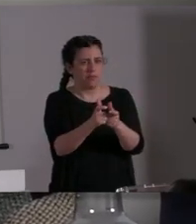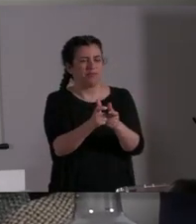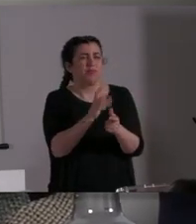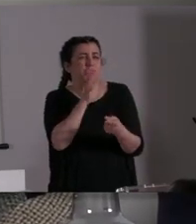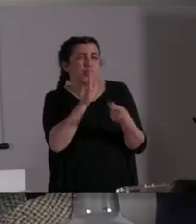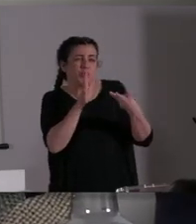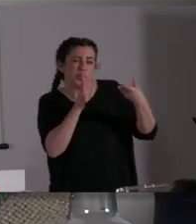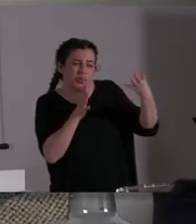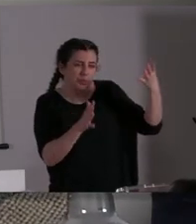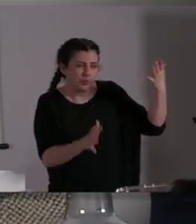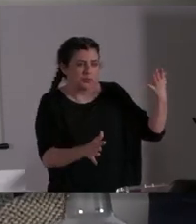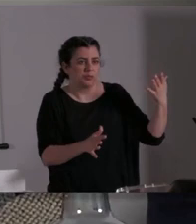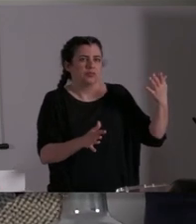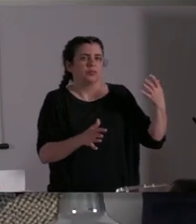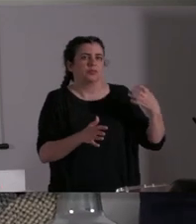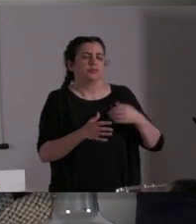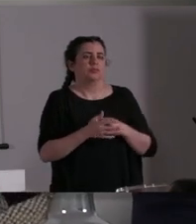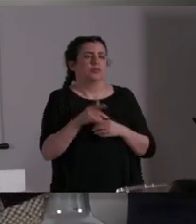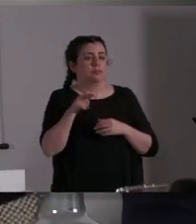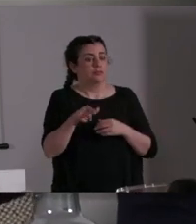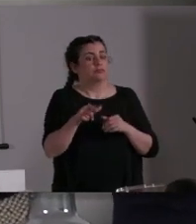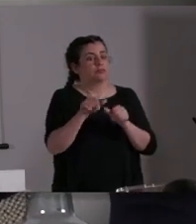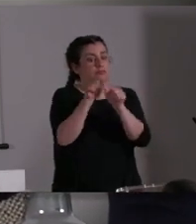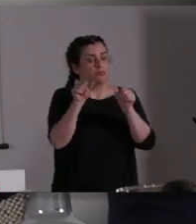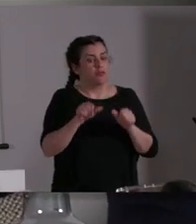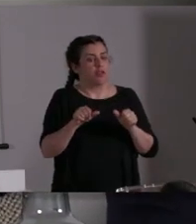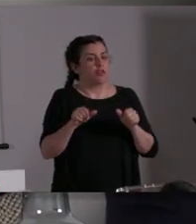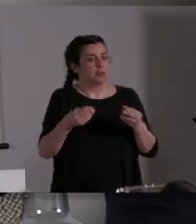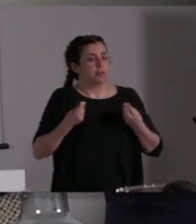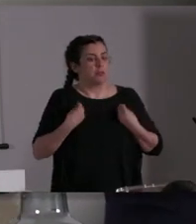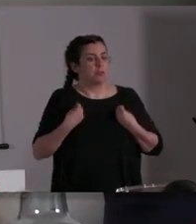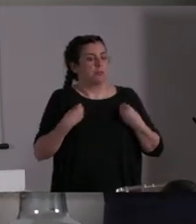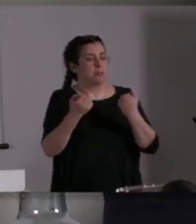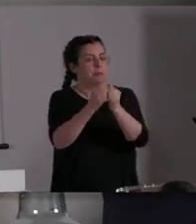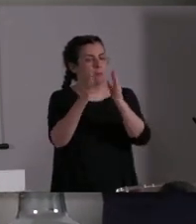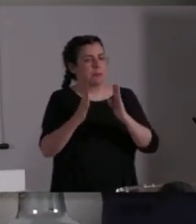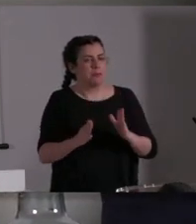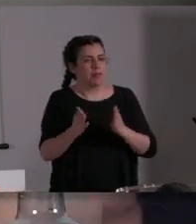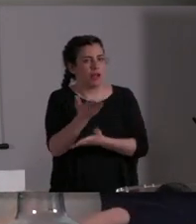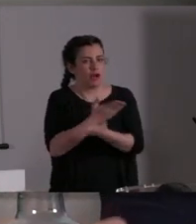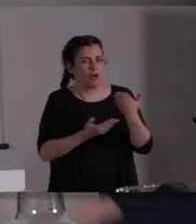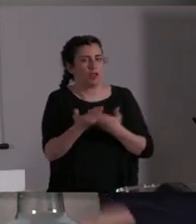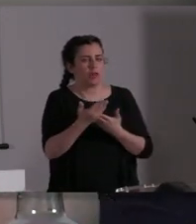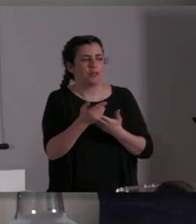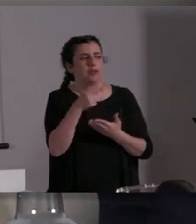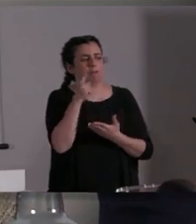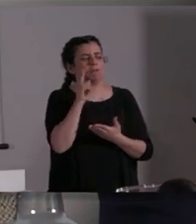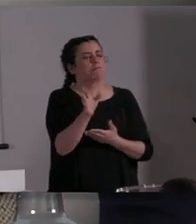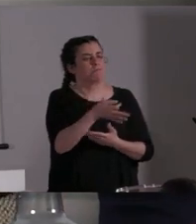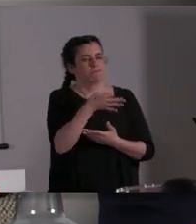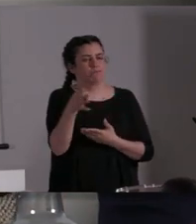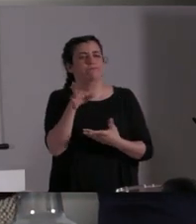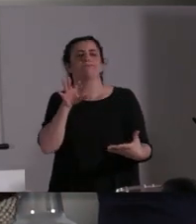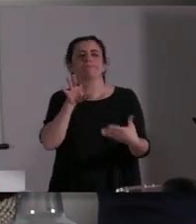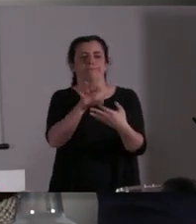razones que también explican y que este modelo de vivienda y colaborativa rural está también triunfando y extendiéndose por Europa. Es decir, no